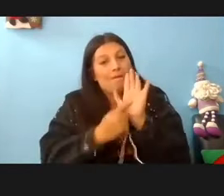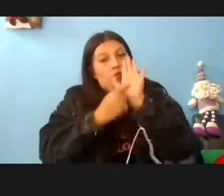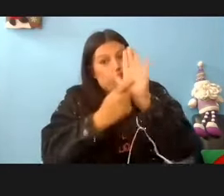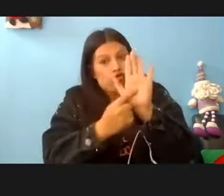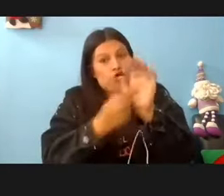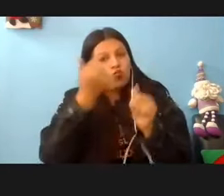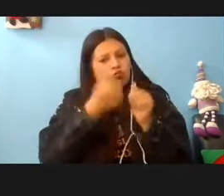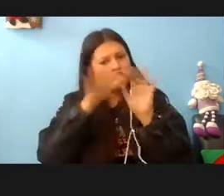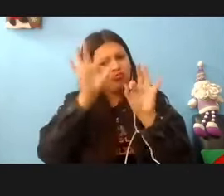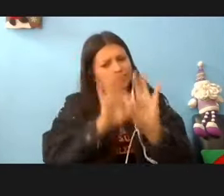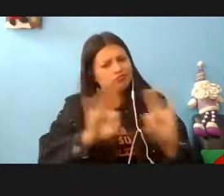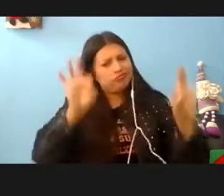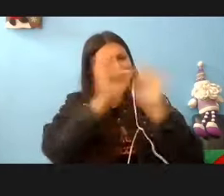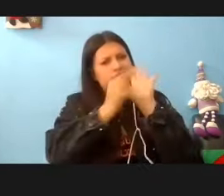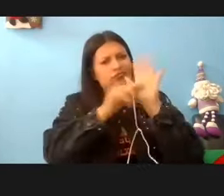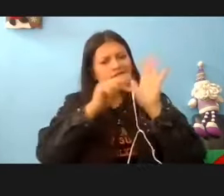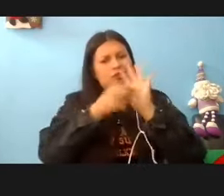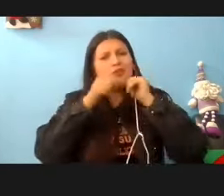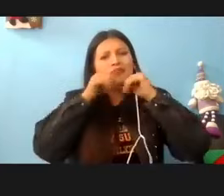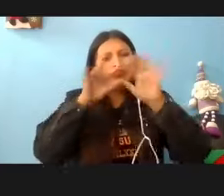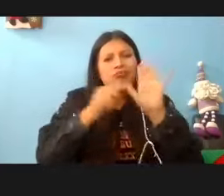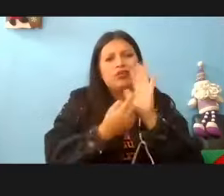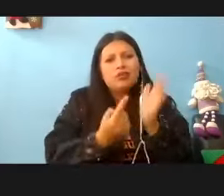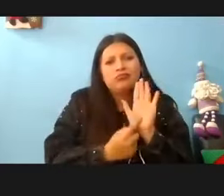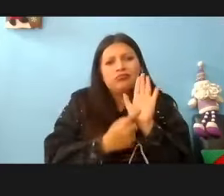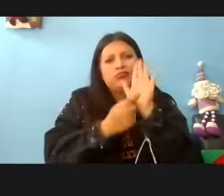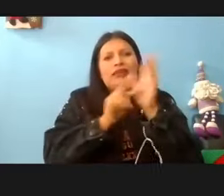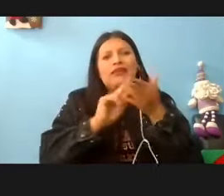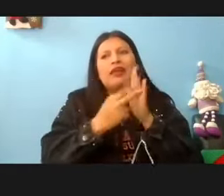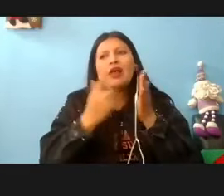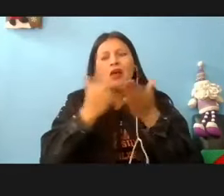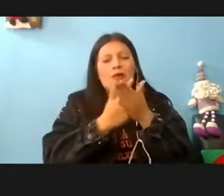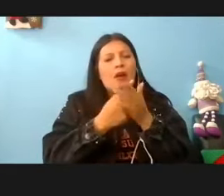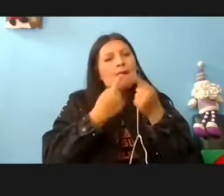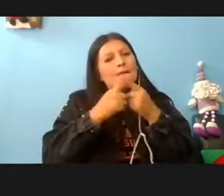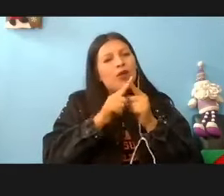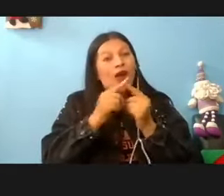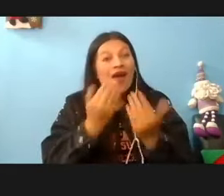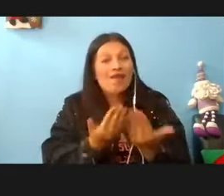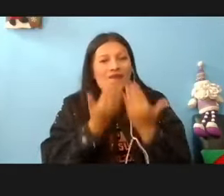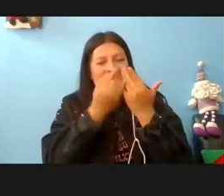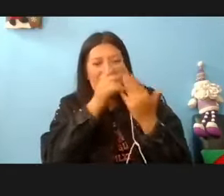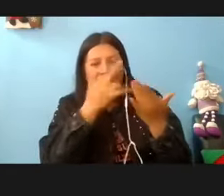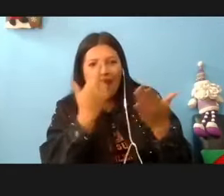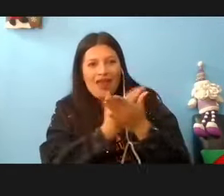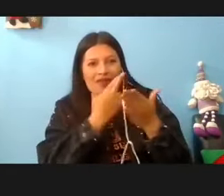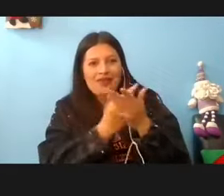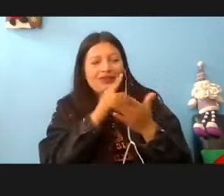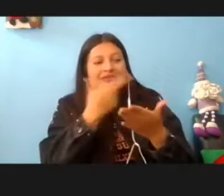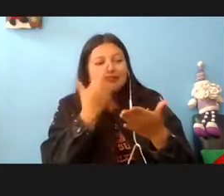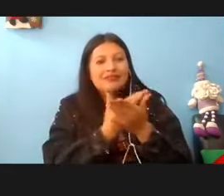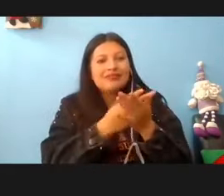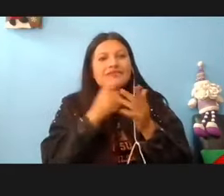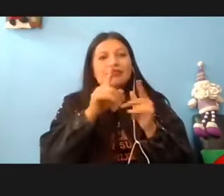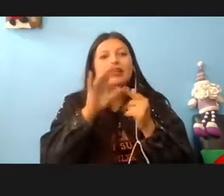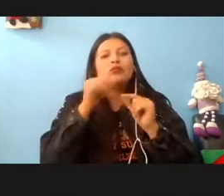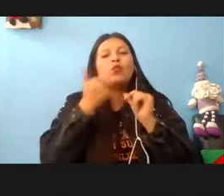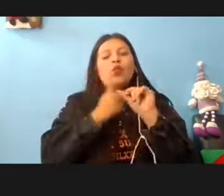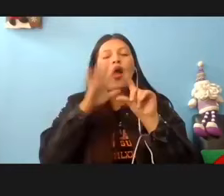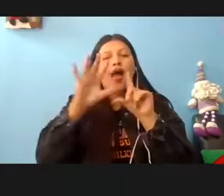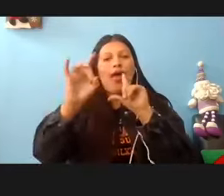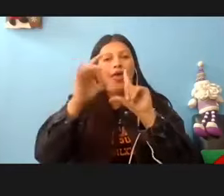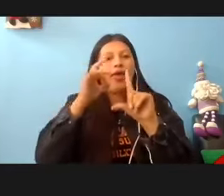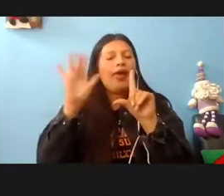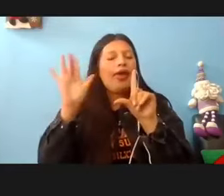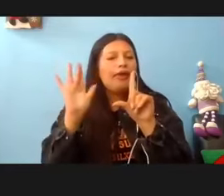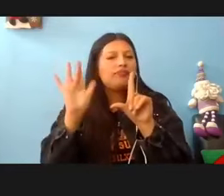que publicar es producir en términos de libros, pero la ventaja de la revista es que es una revista digital que tiene